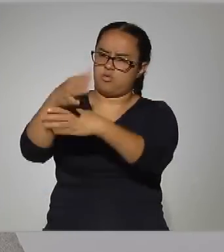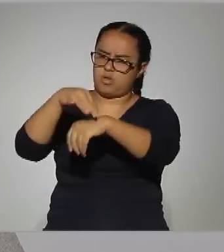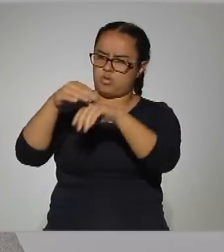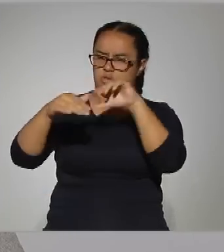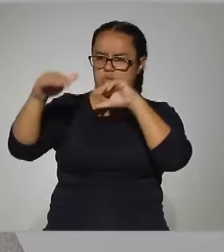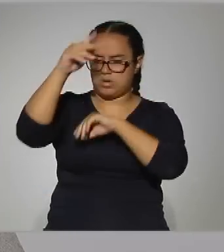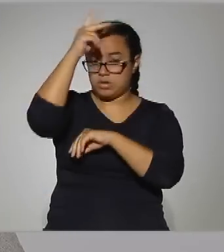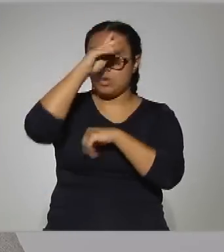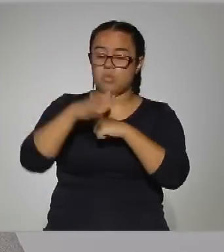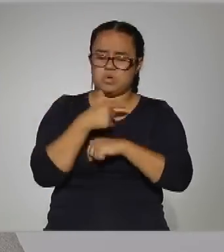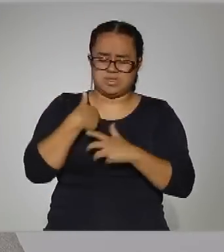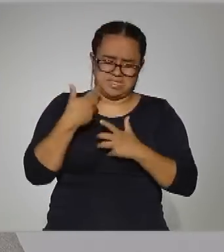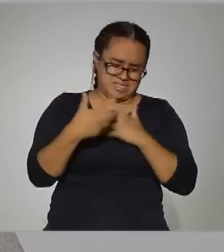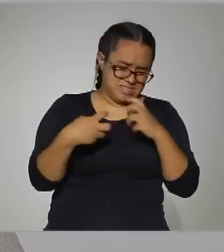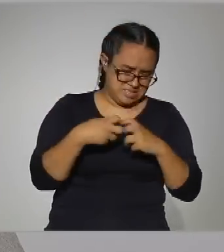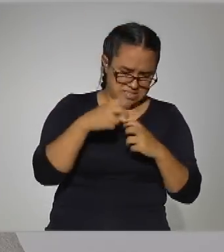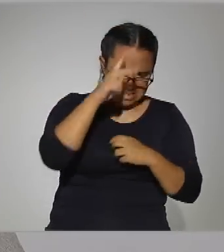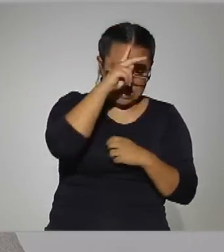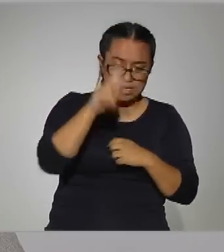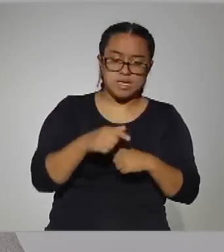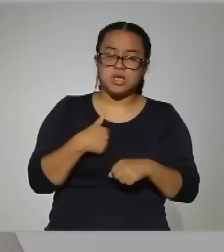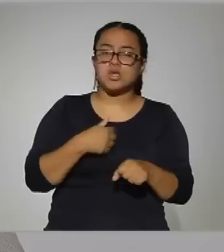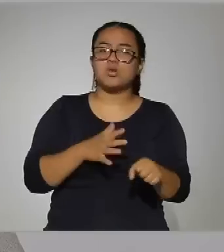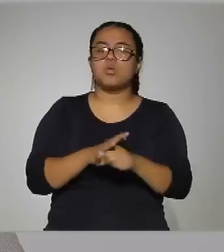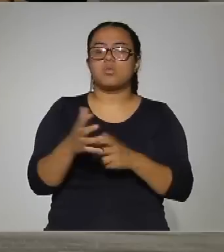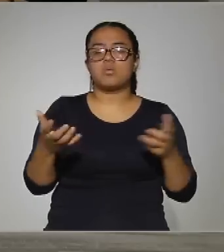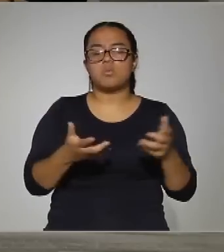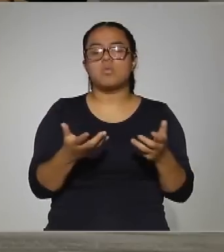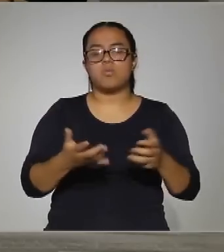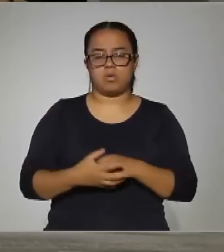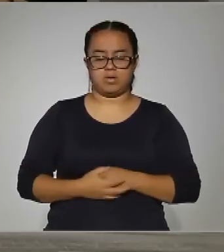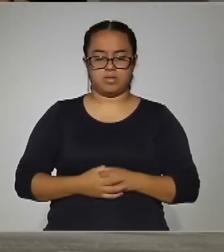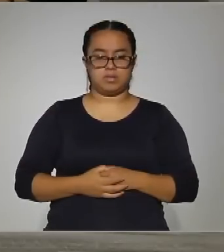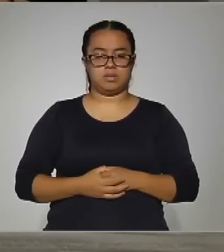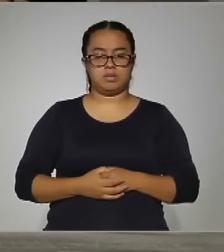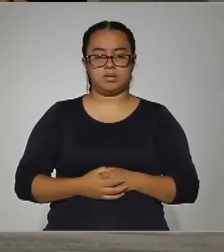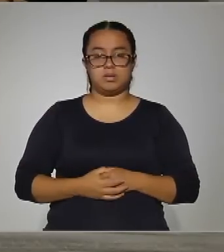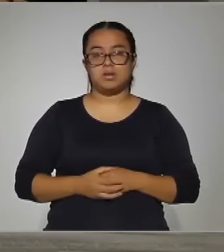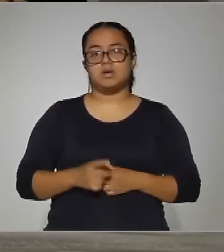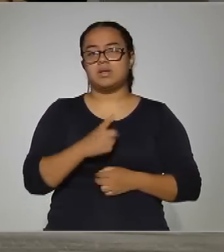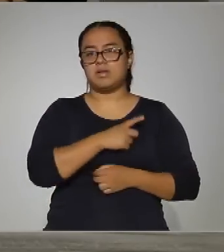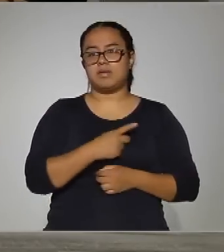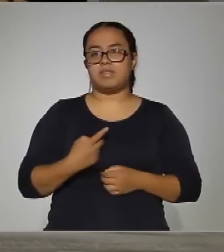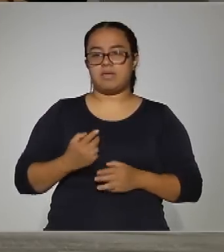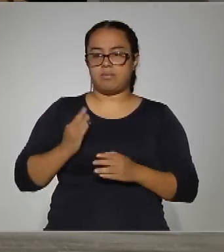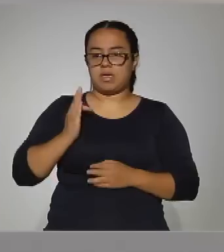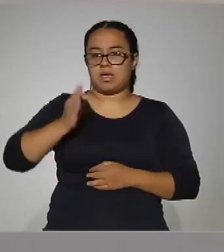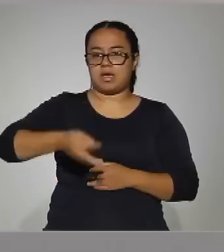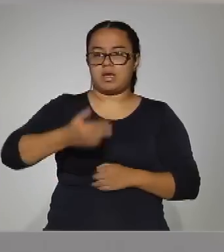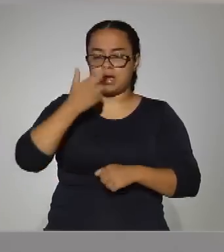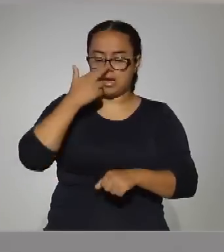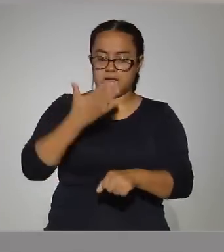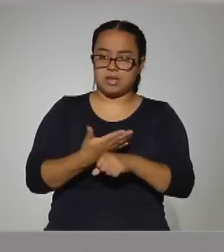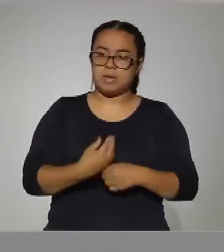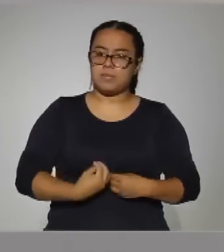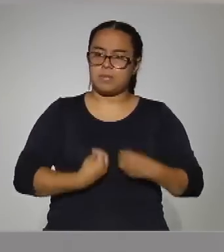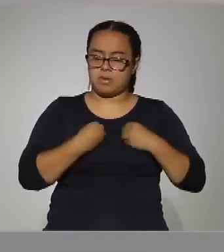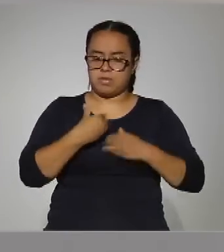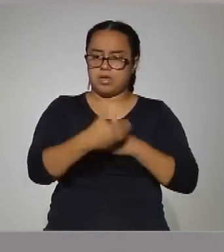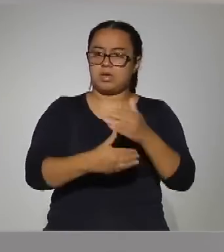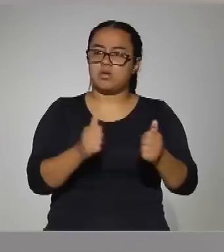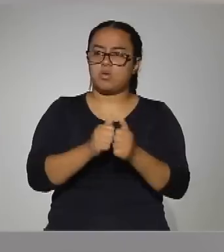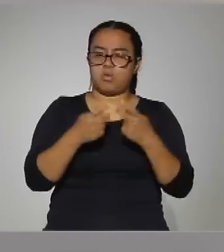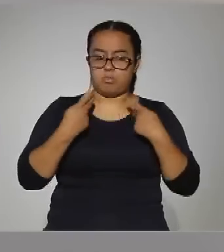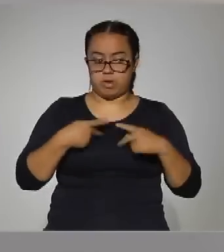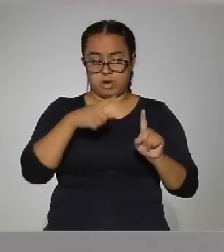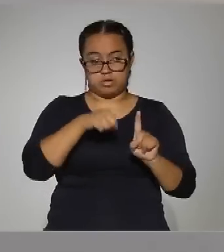me dio un ataque de ansiedad. ¿Qué es lo que puedo hacer? A eso nos estamos refiriendo. Partir de la responsabilidad. Asumí vivir con una persona con